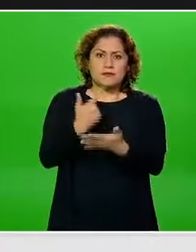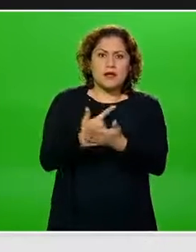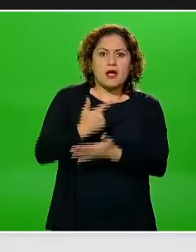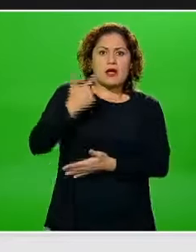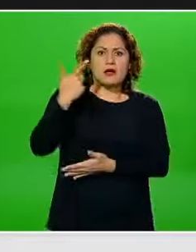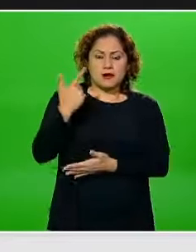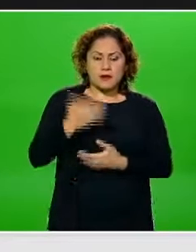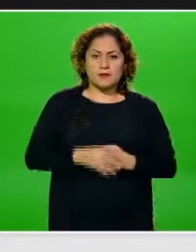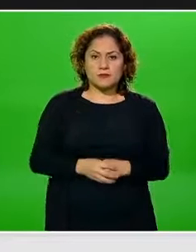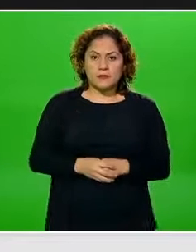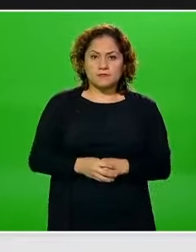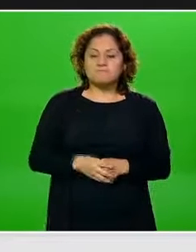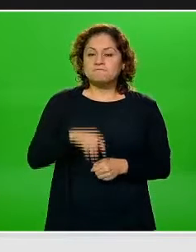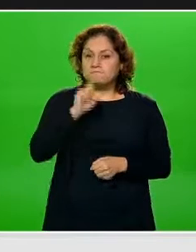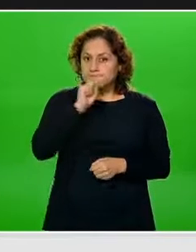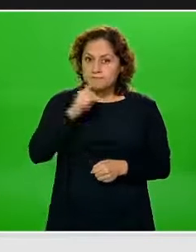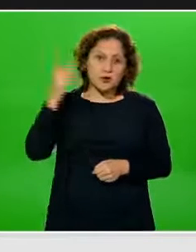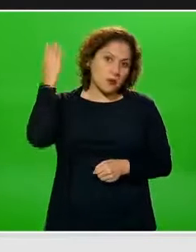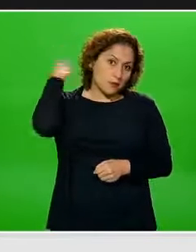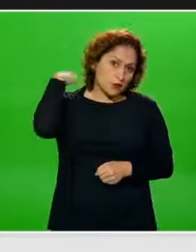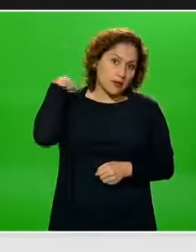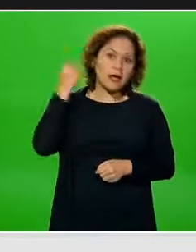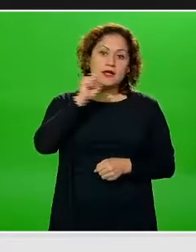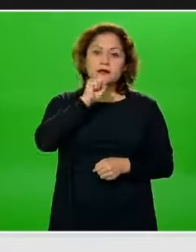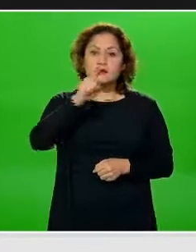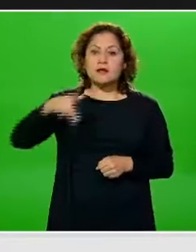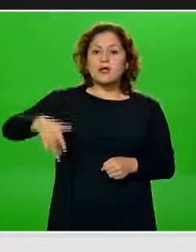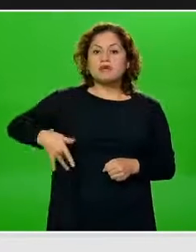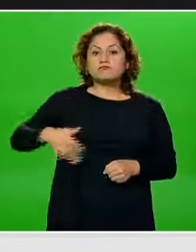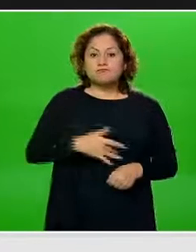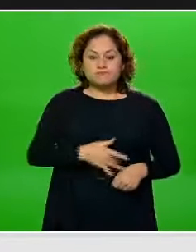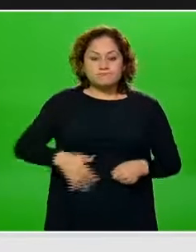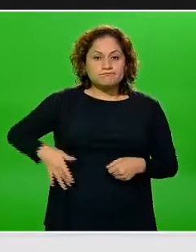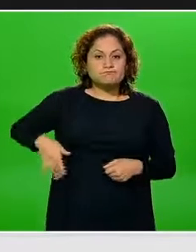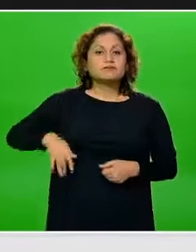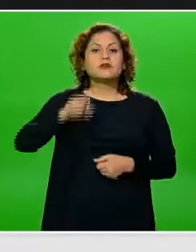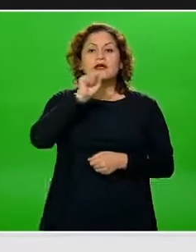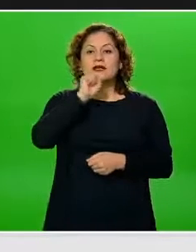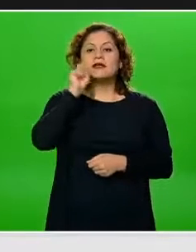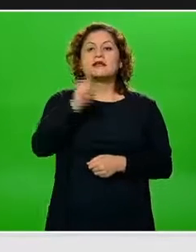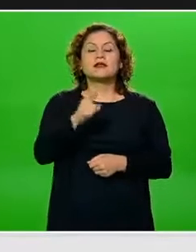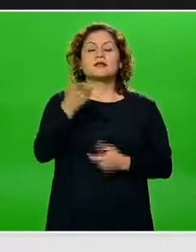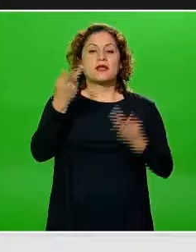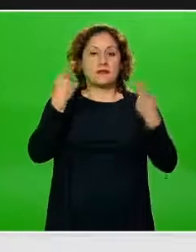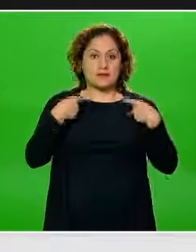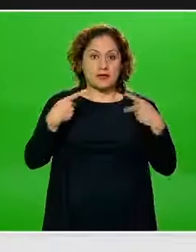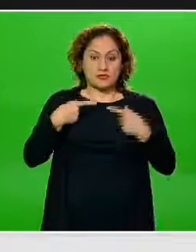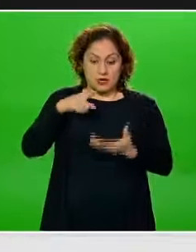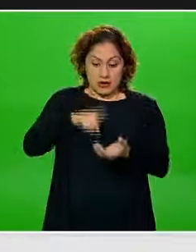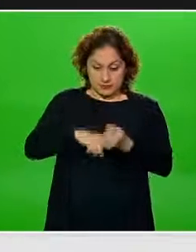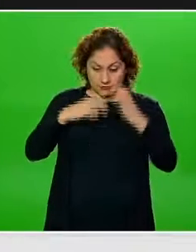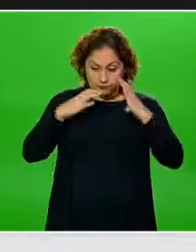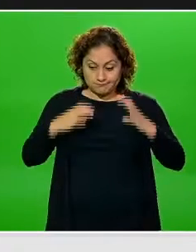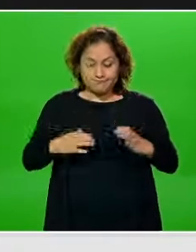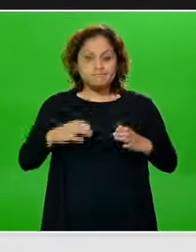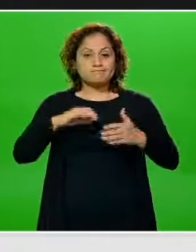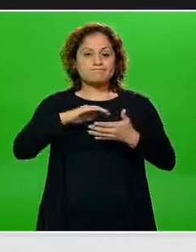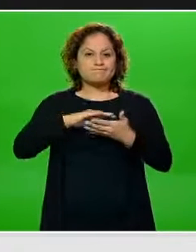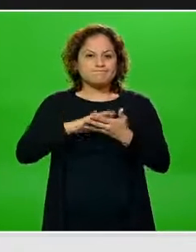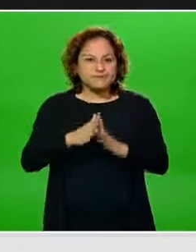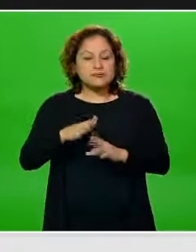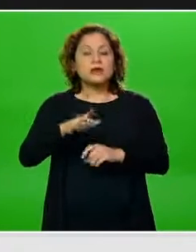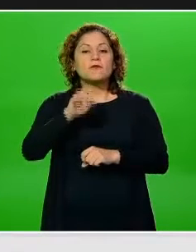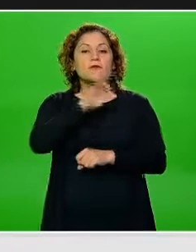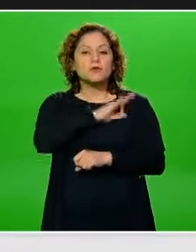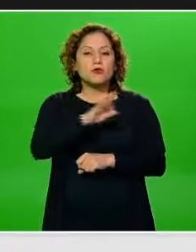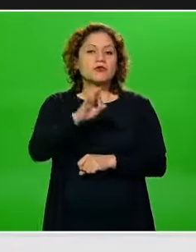a otros órganos del cuerpo de la persona, y que pues obviamente pueden llevar a